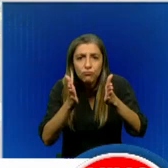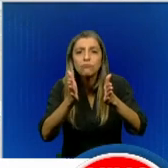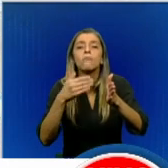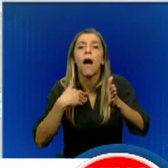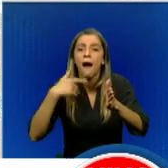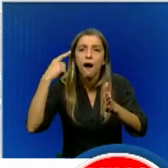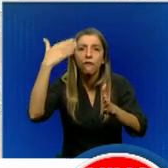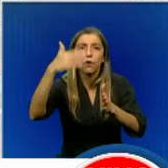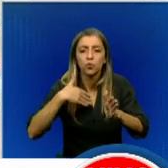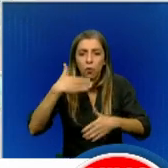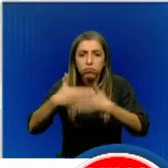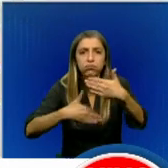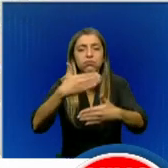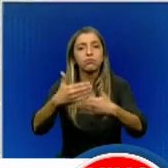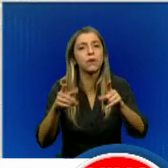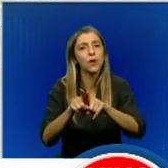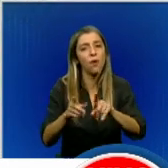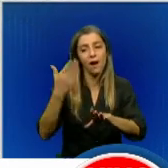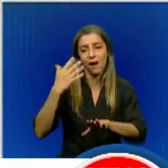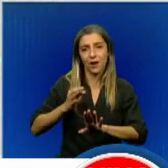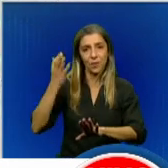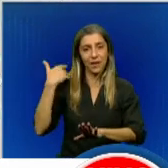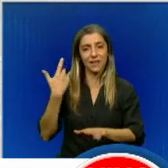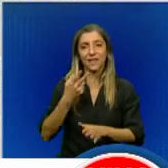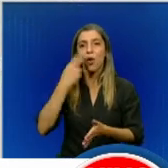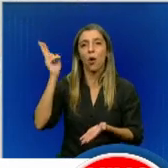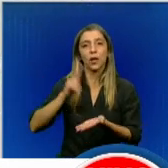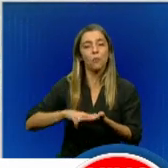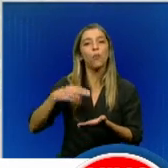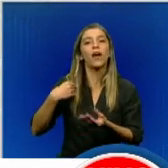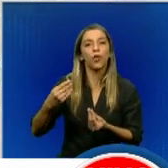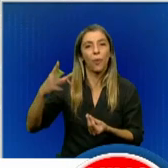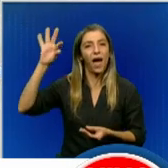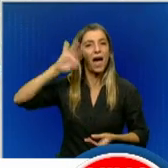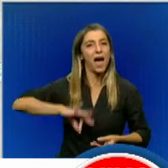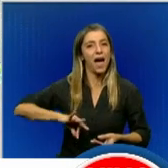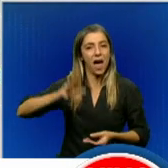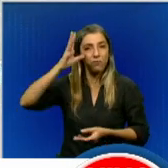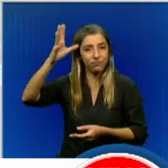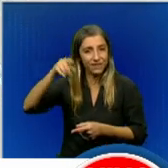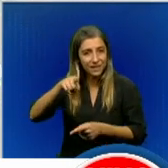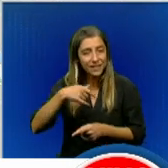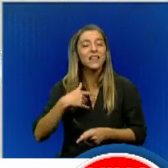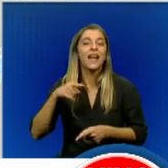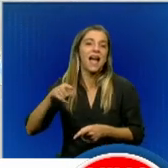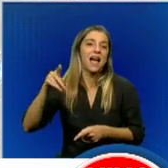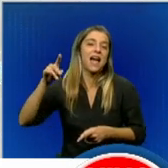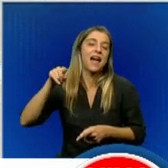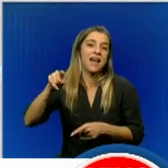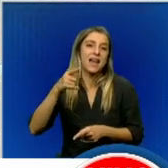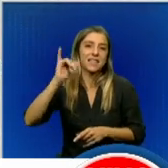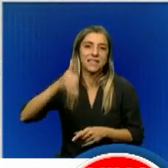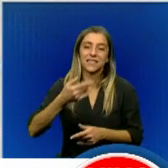aprobamos el aporte extraordinario a las grandes fortunas y enseñarlo un sentido de justicia de justicia